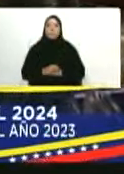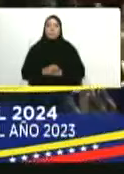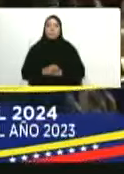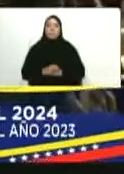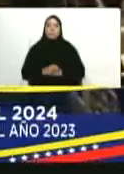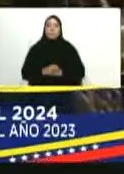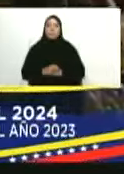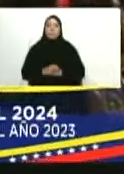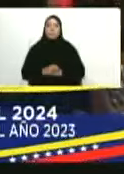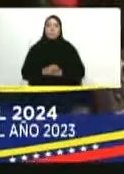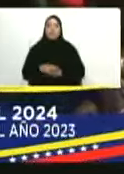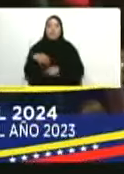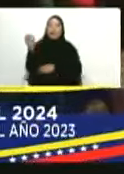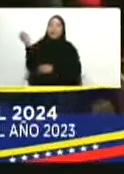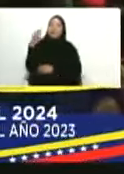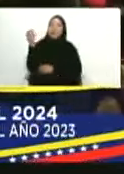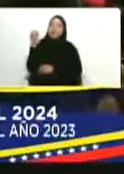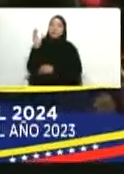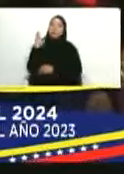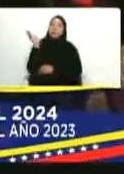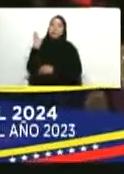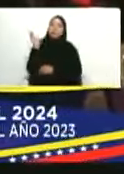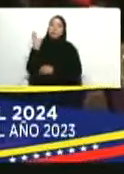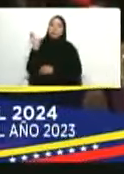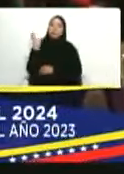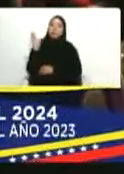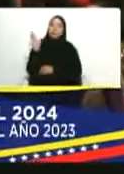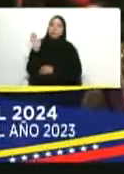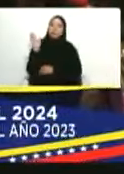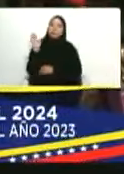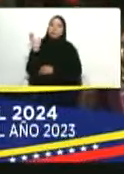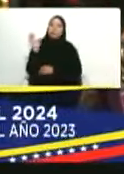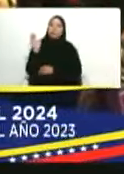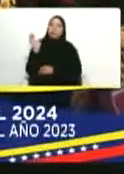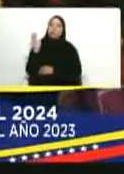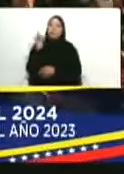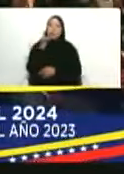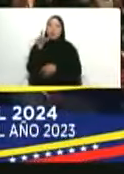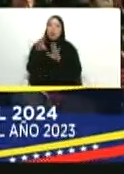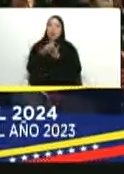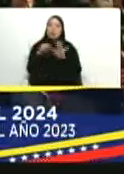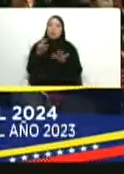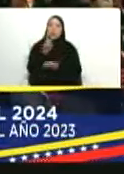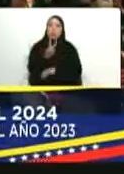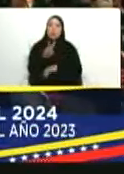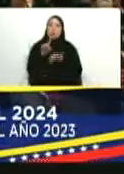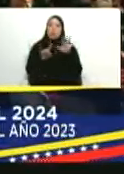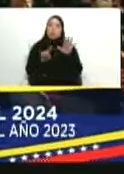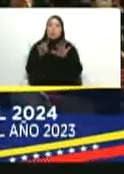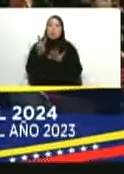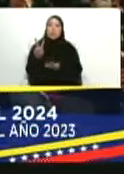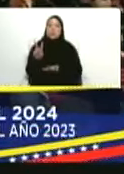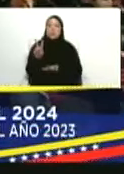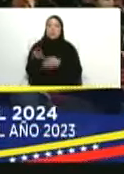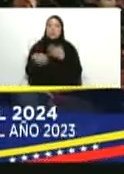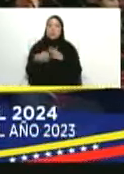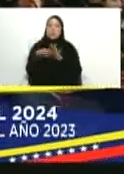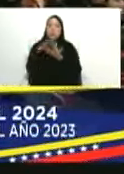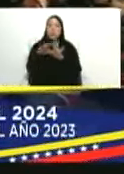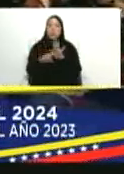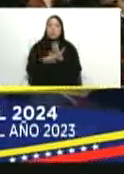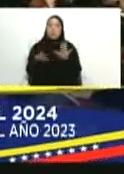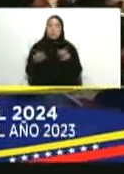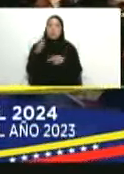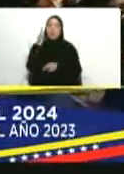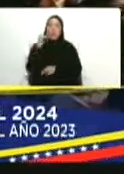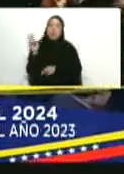Esta sesión solemne se realiza de acuerdo al artículo 267 de la Constitución de la